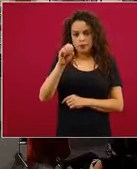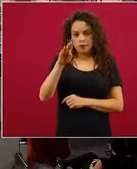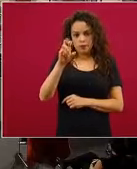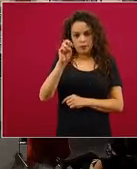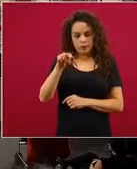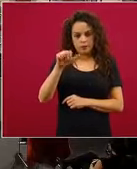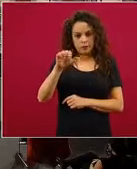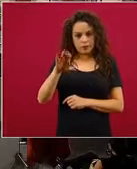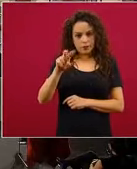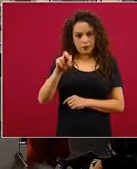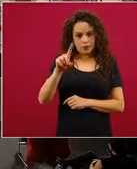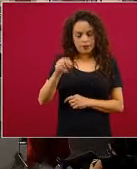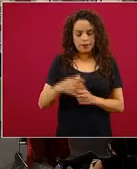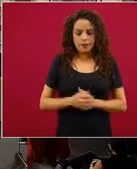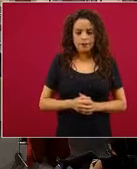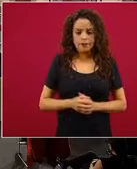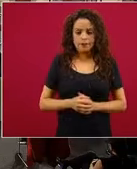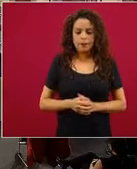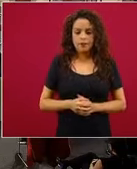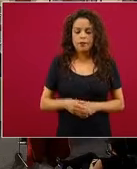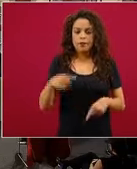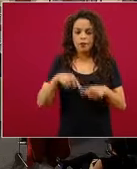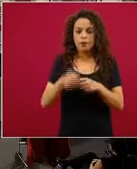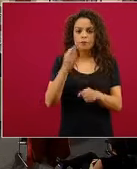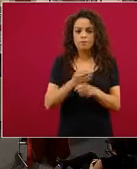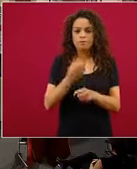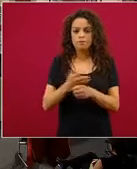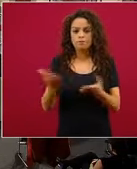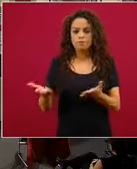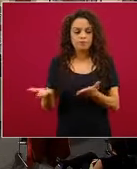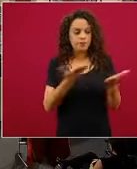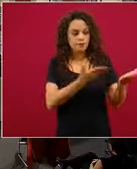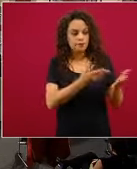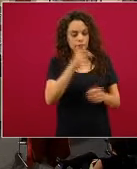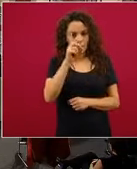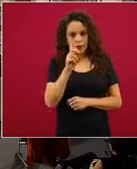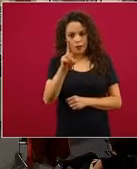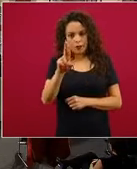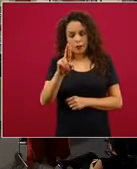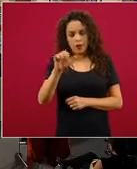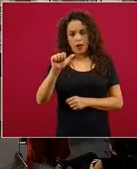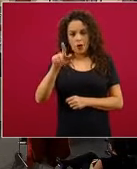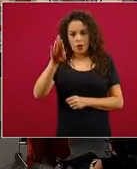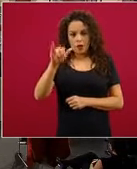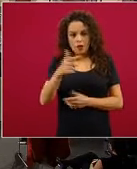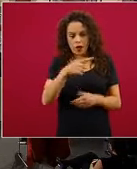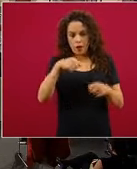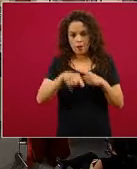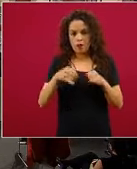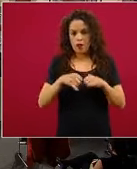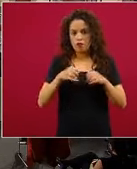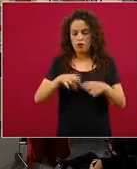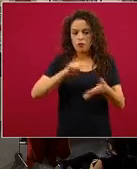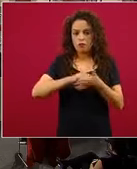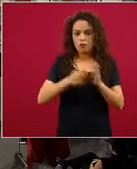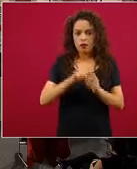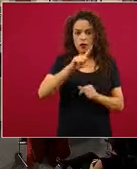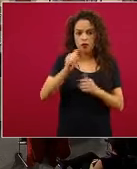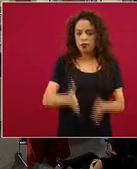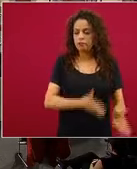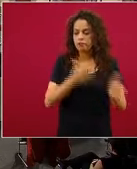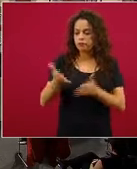Vamos a iniciar. Entonces le pido al doctor José Luis Salomía si nos puede presentar el informe técnico y seguimos con el componente de tuberculosis.